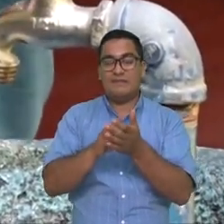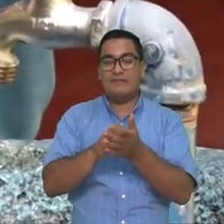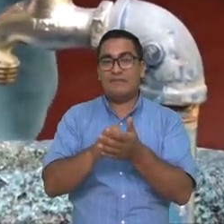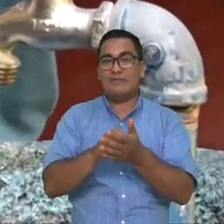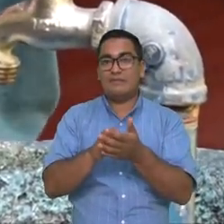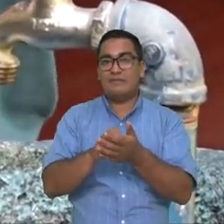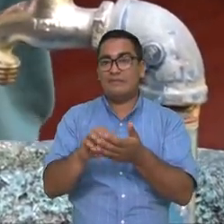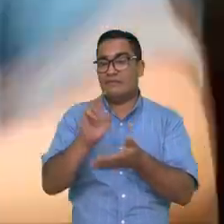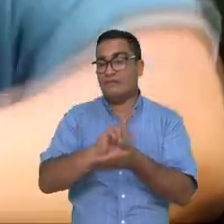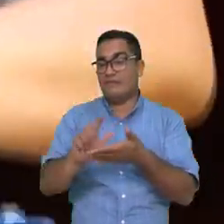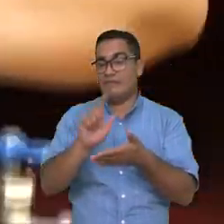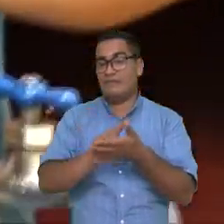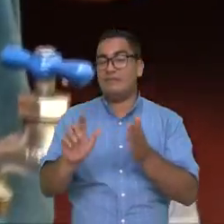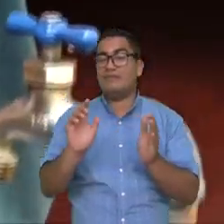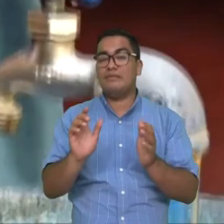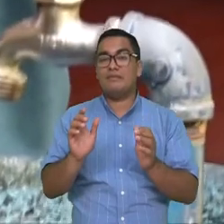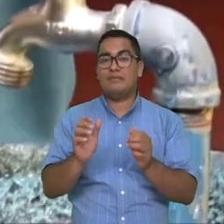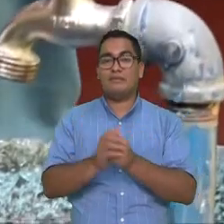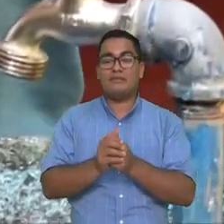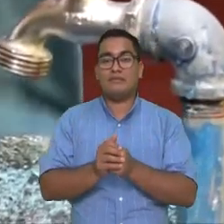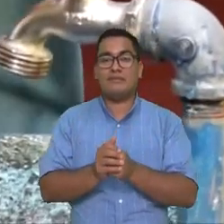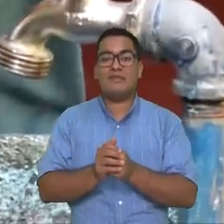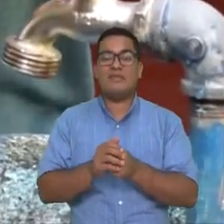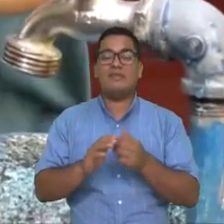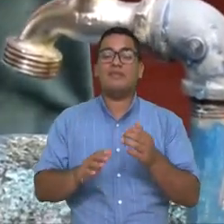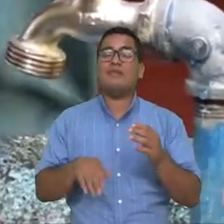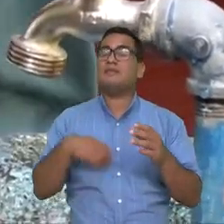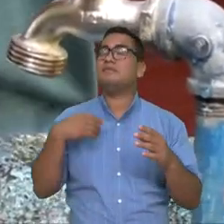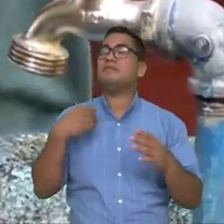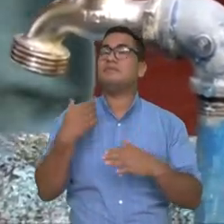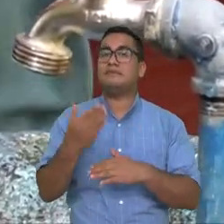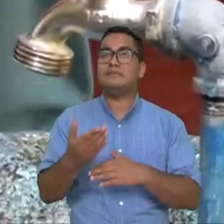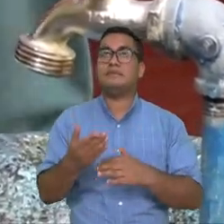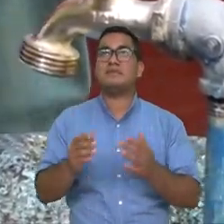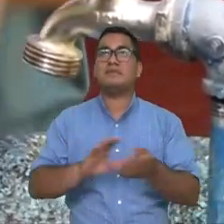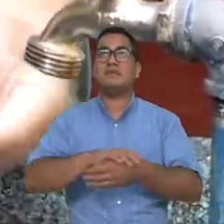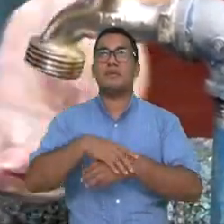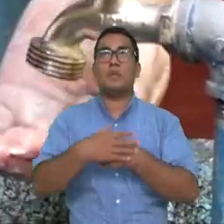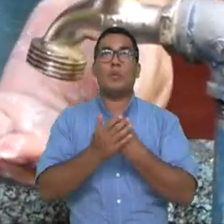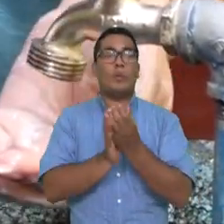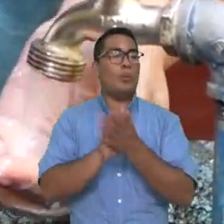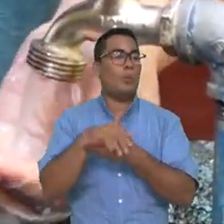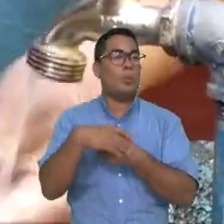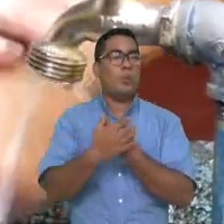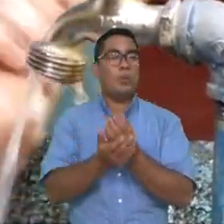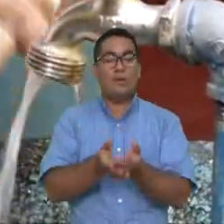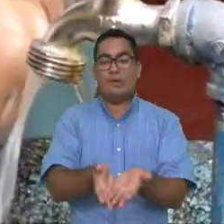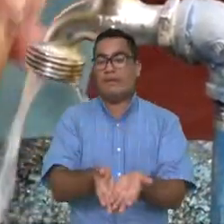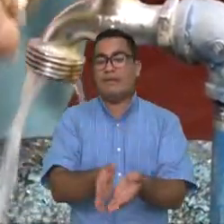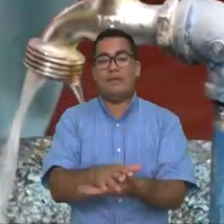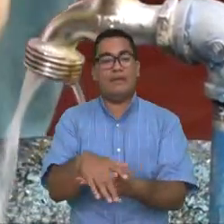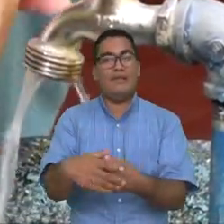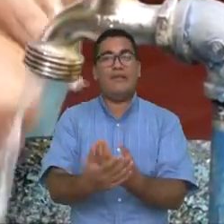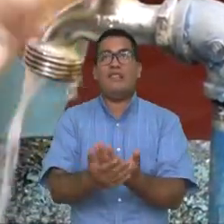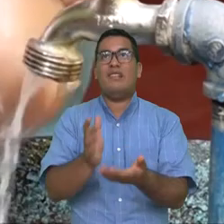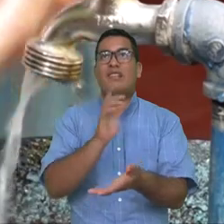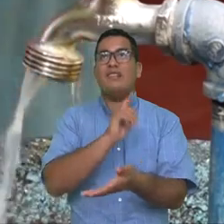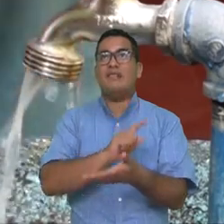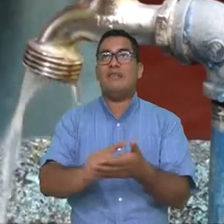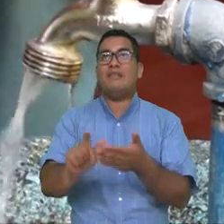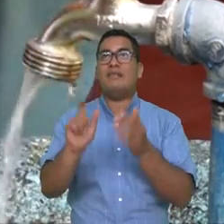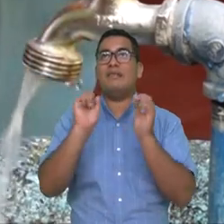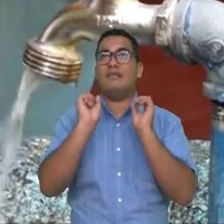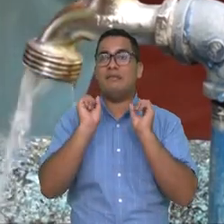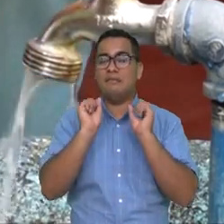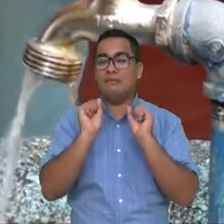libera de las bacterias. Luego a continuación pues nos lavamos las manos y liberamos. Esta es una de las maneras